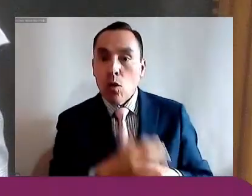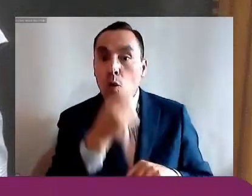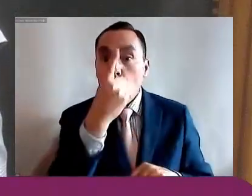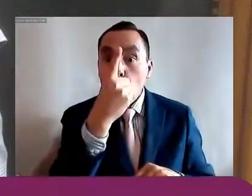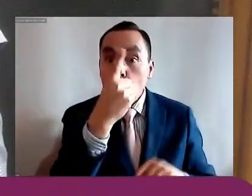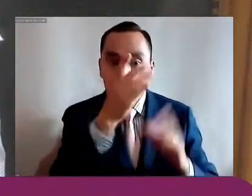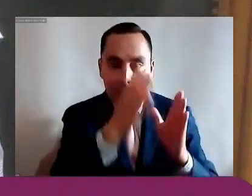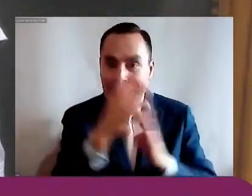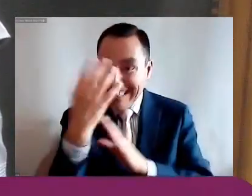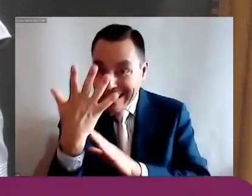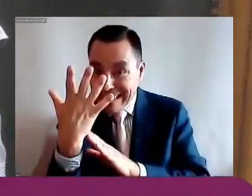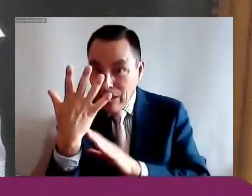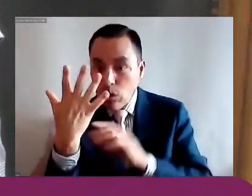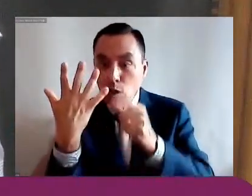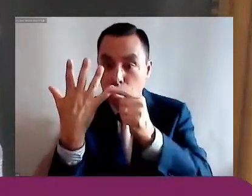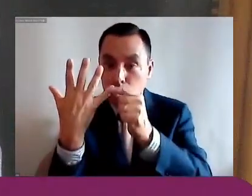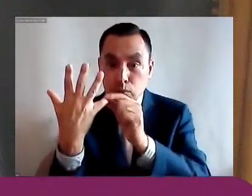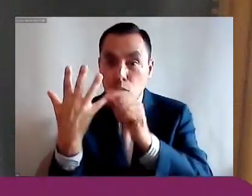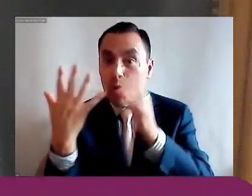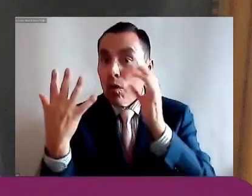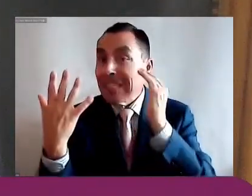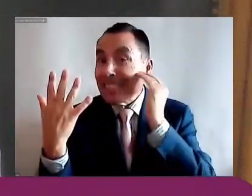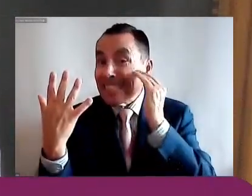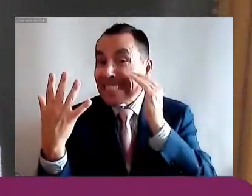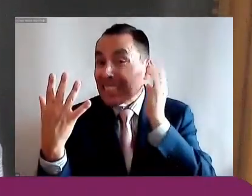en el mundo vive en condiciones de extrema pobreza.